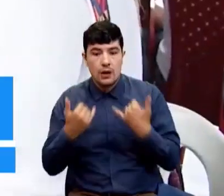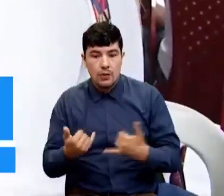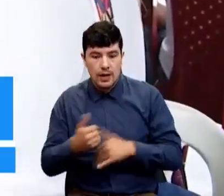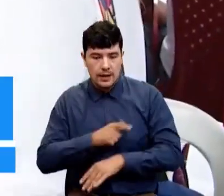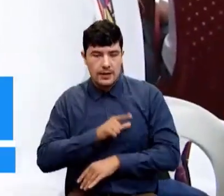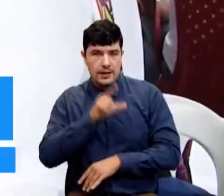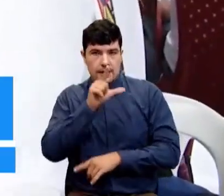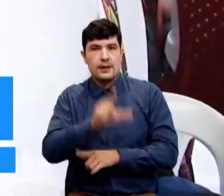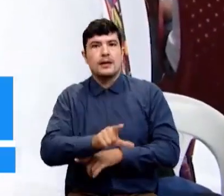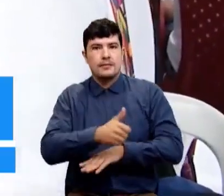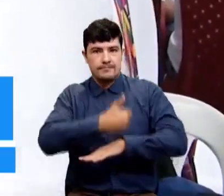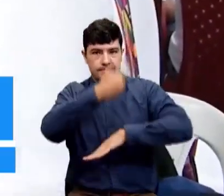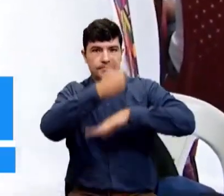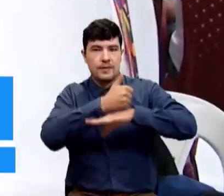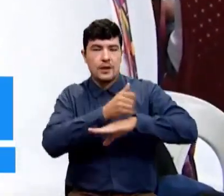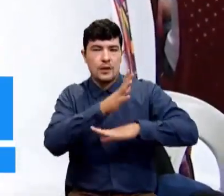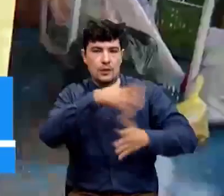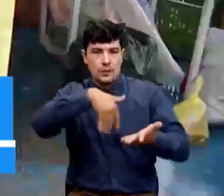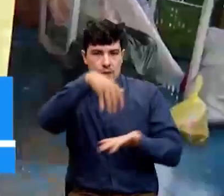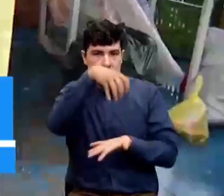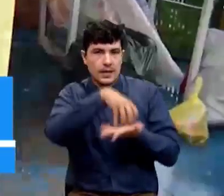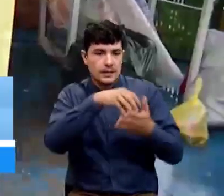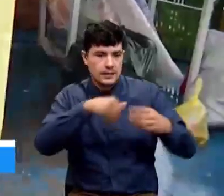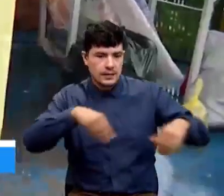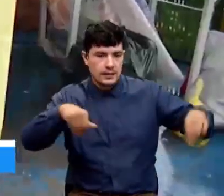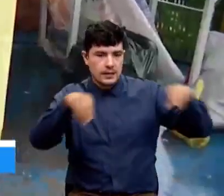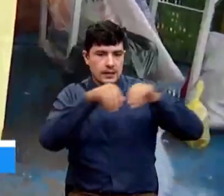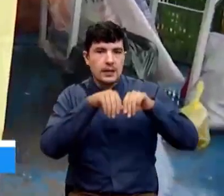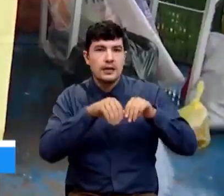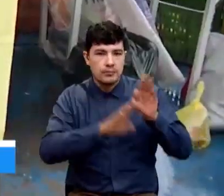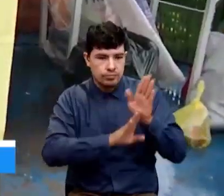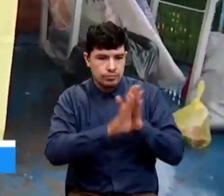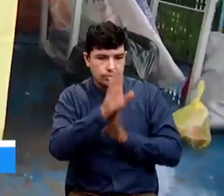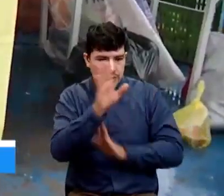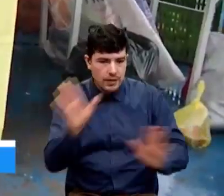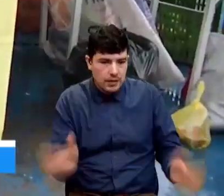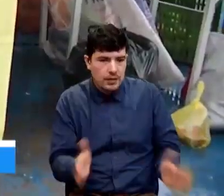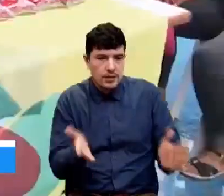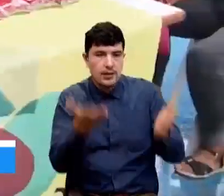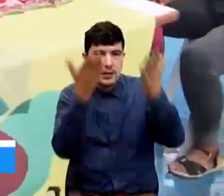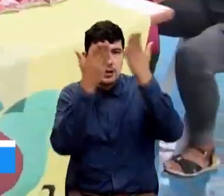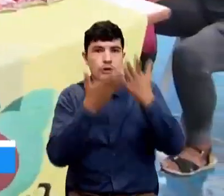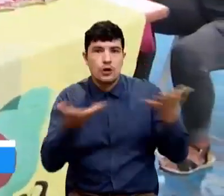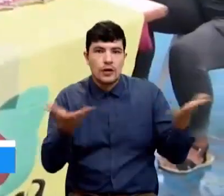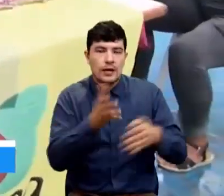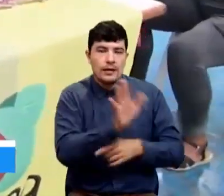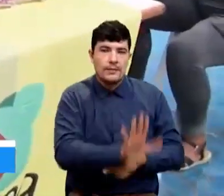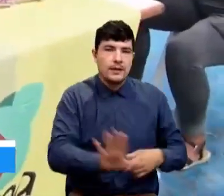la unidad territorial de la agencia de desarrollo rural para los departamentos de Bolívar Atlántico y San Andrés